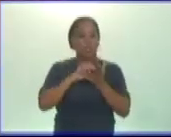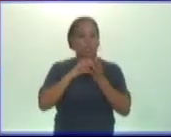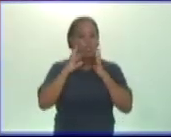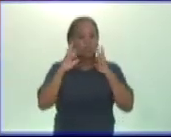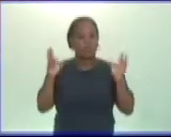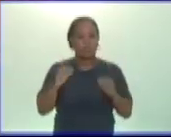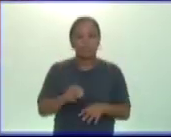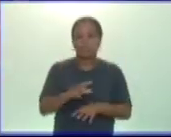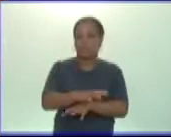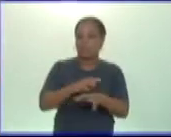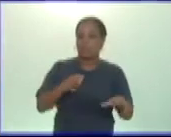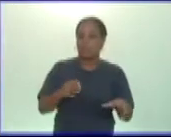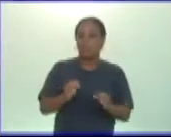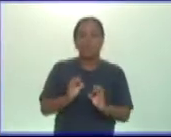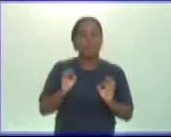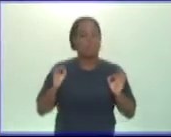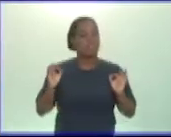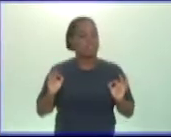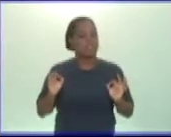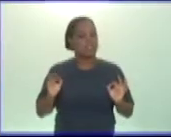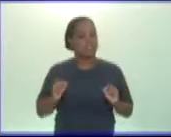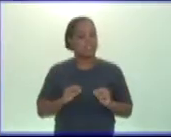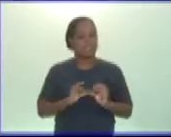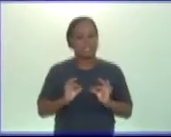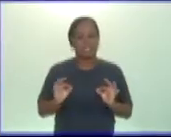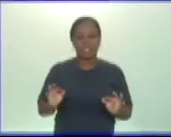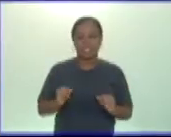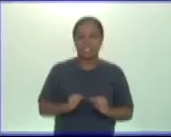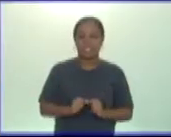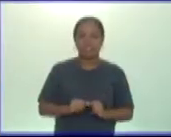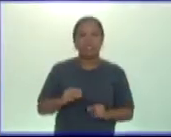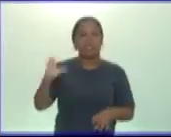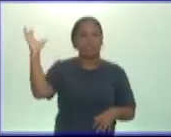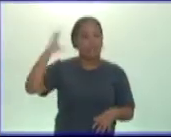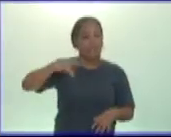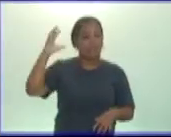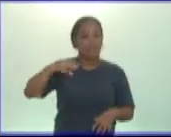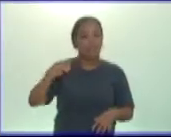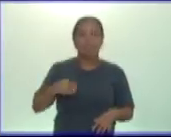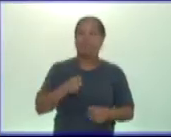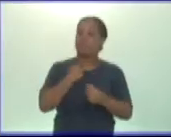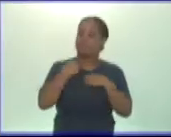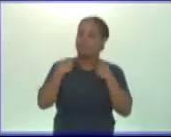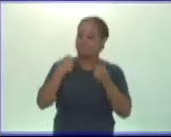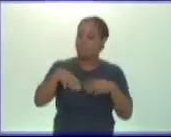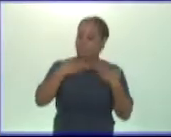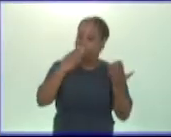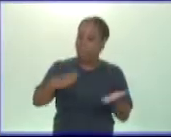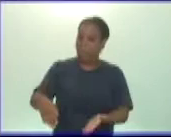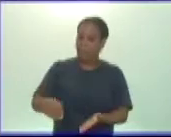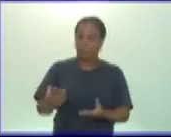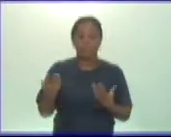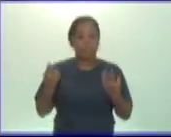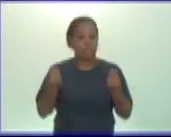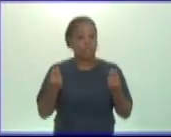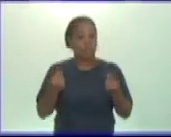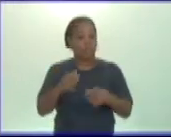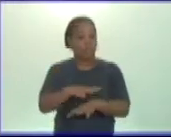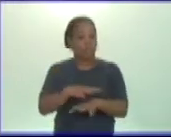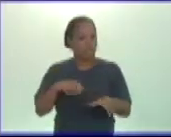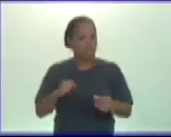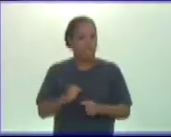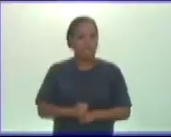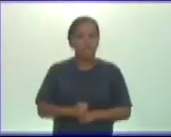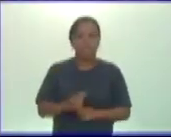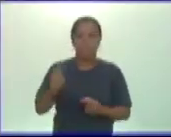sensibles y en los peores casos la lluvia ácida provoca la muerte de una gran parte de la población. Los efectos más importantes